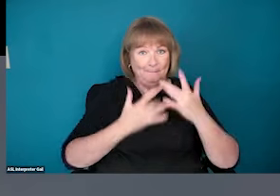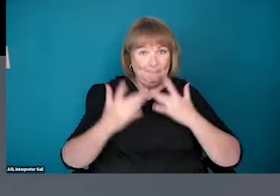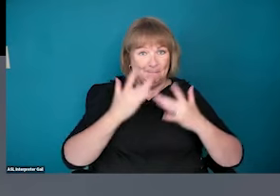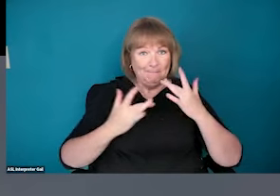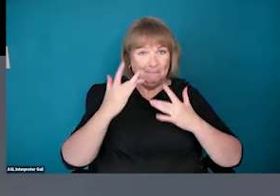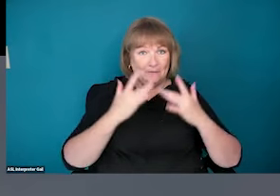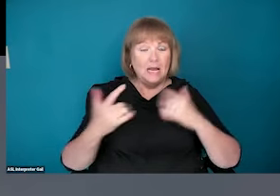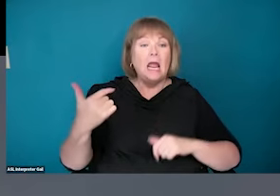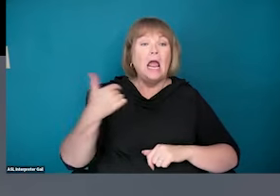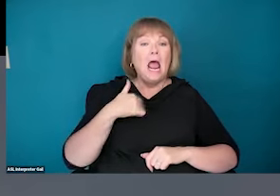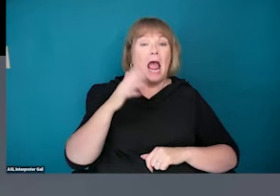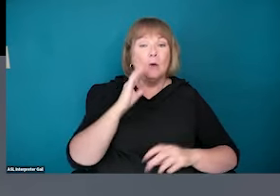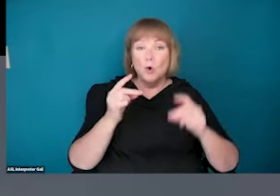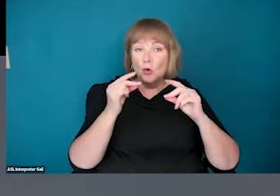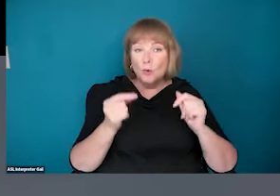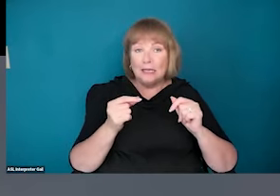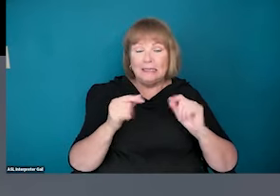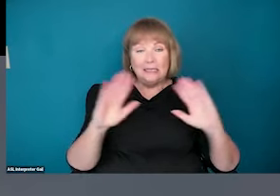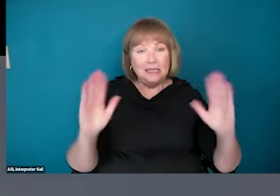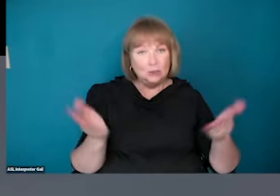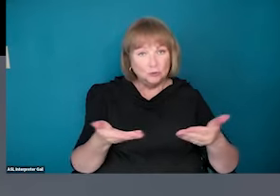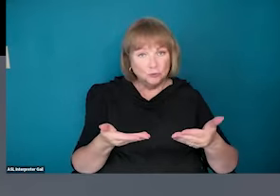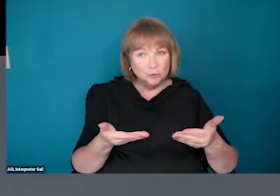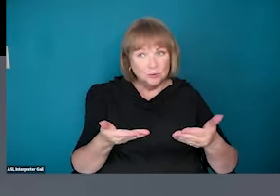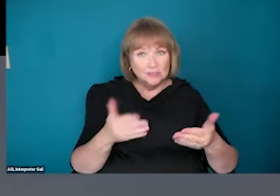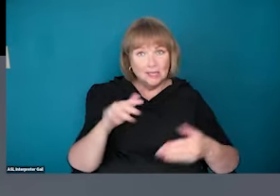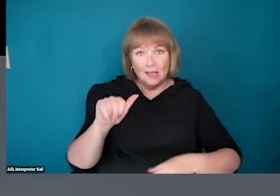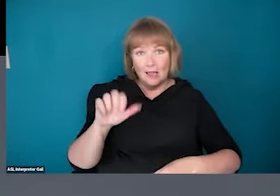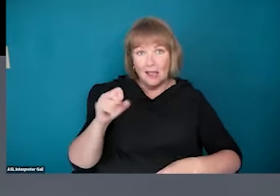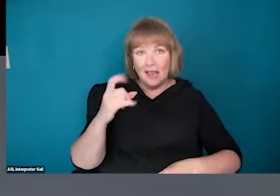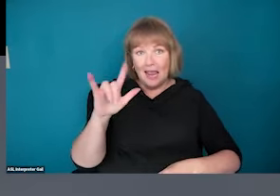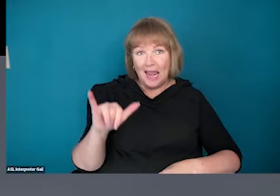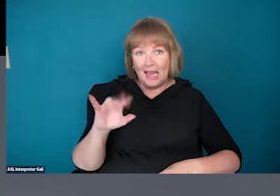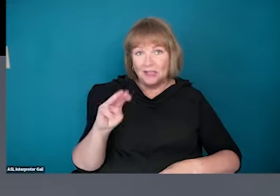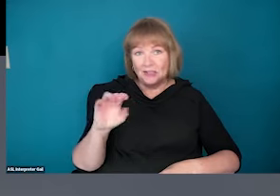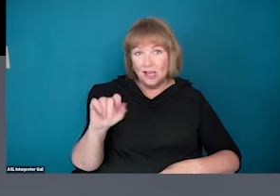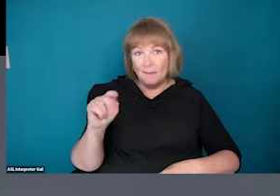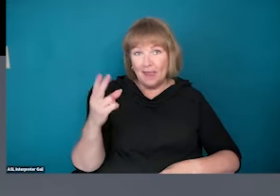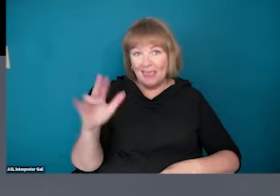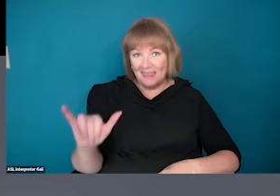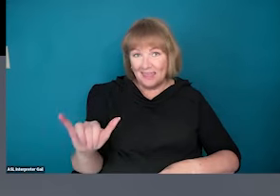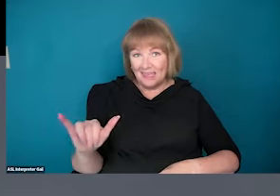pero por razones de tiempo voy a presentarles a Ashley Mati